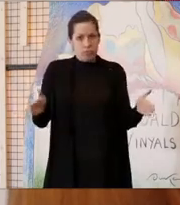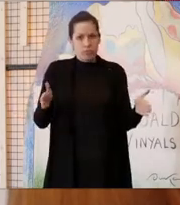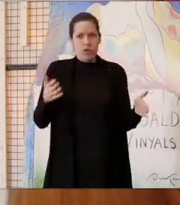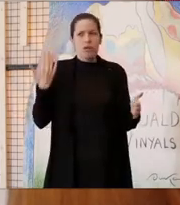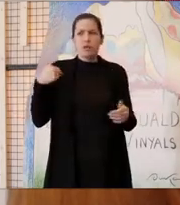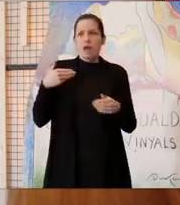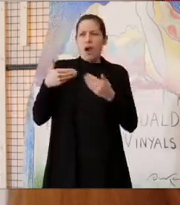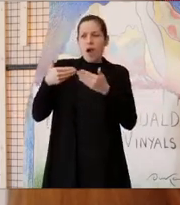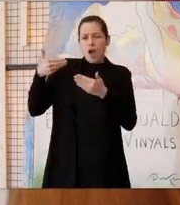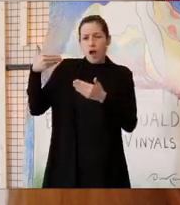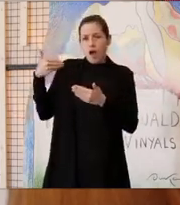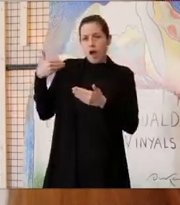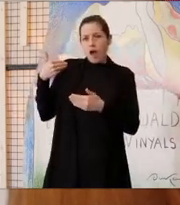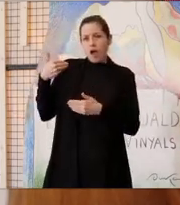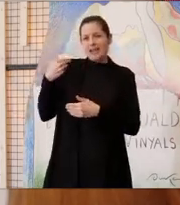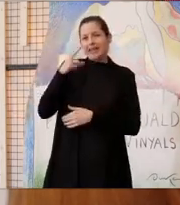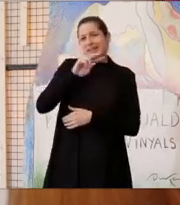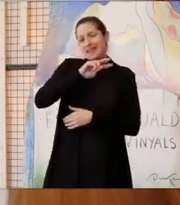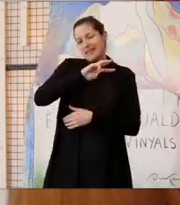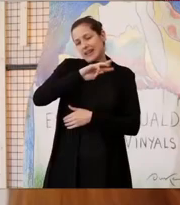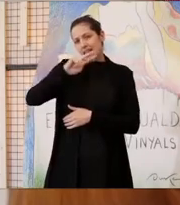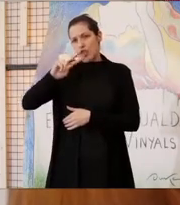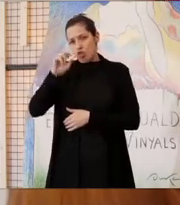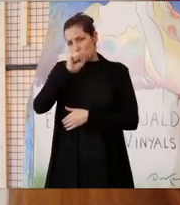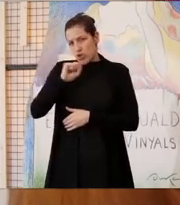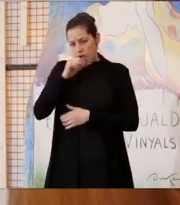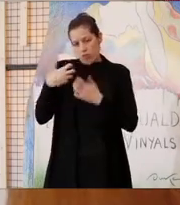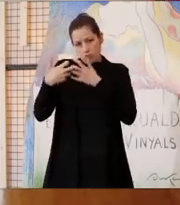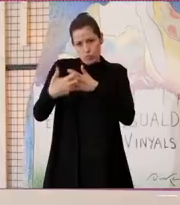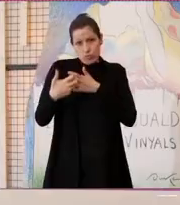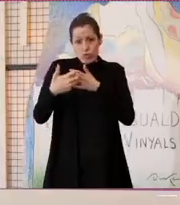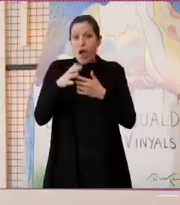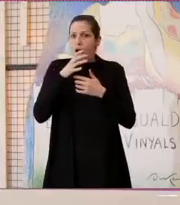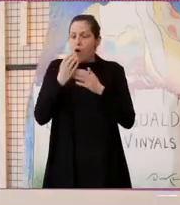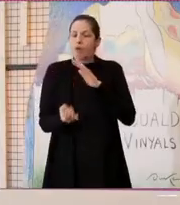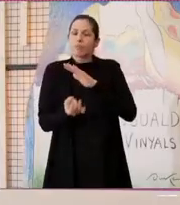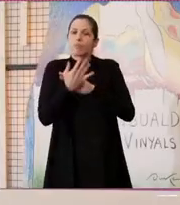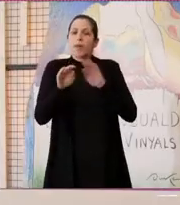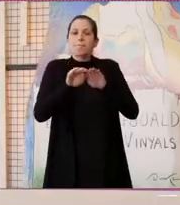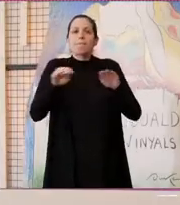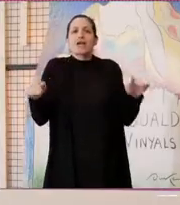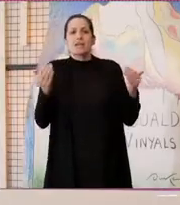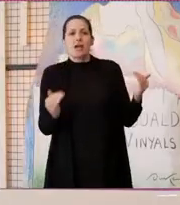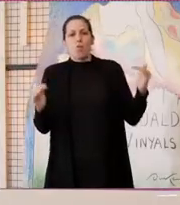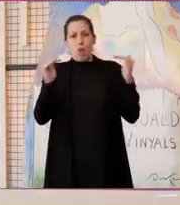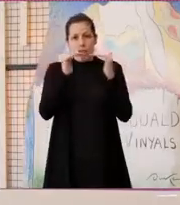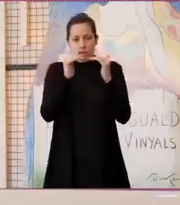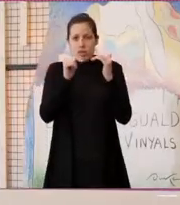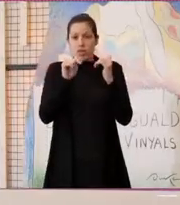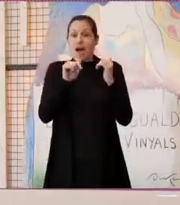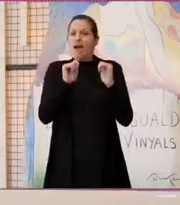diálogo social en Asturias hemos abierto una mesa específica de igualdad y en esa mesa hemos empezado a negociar